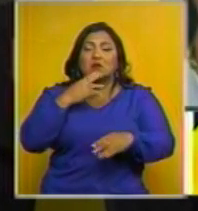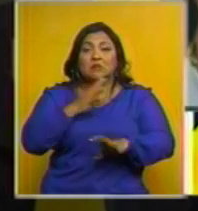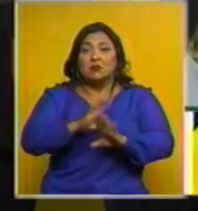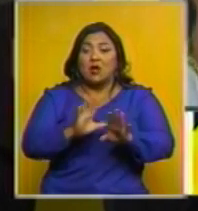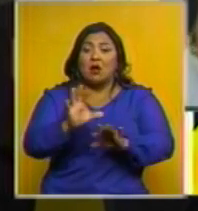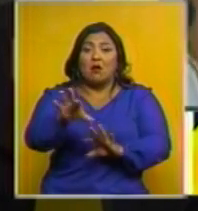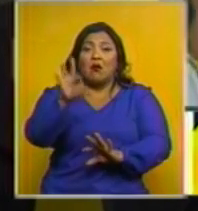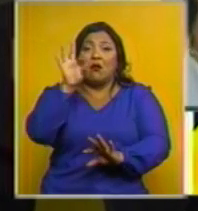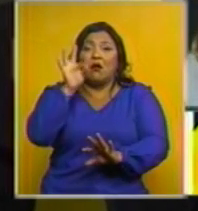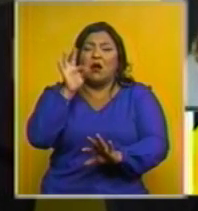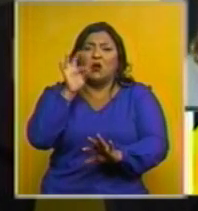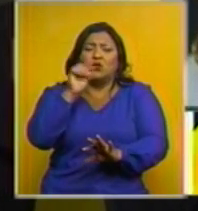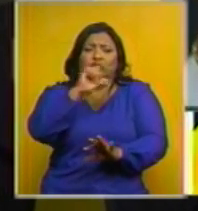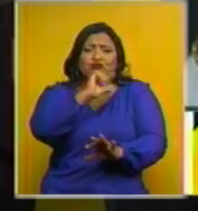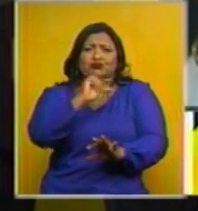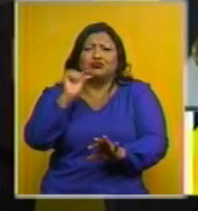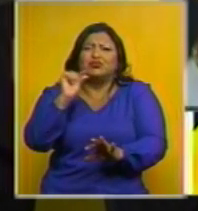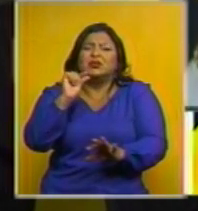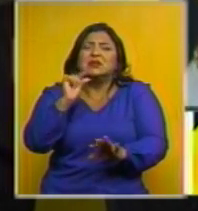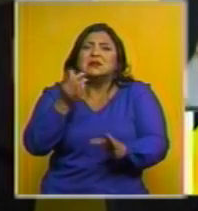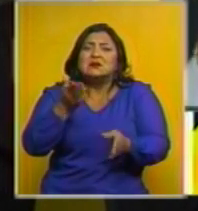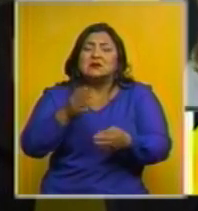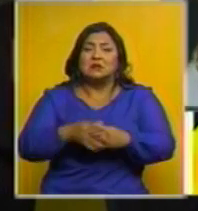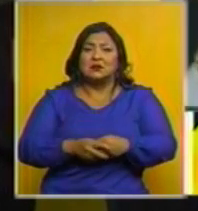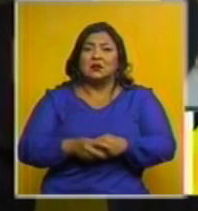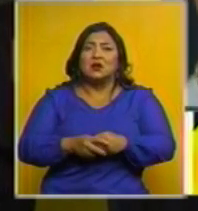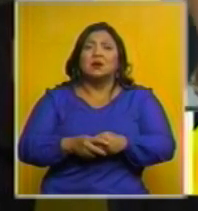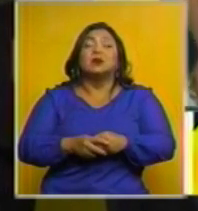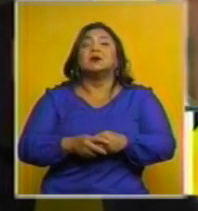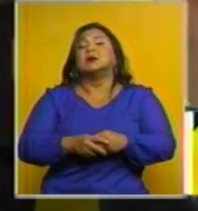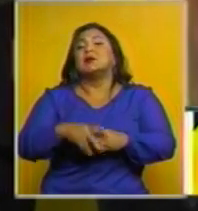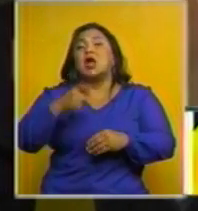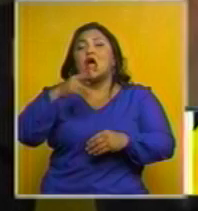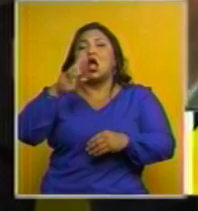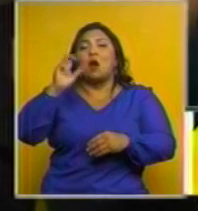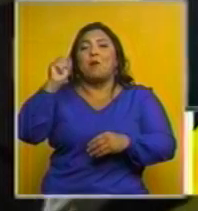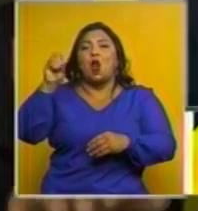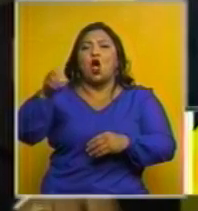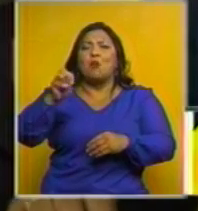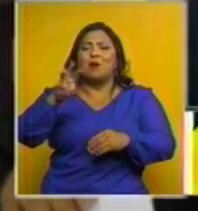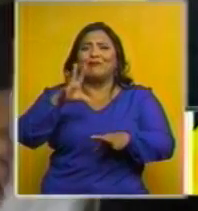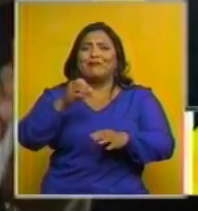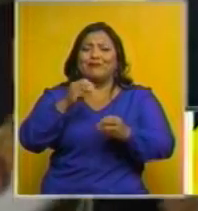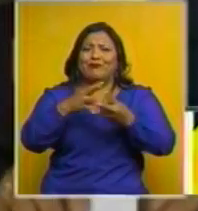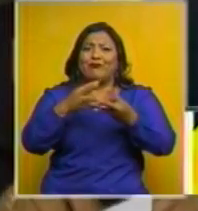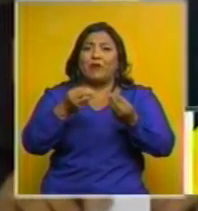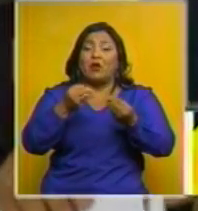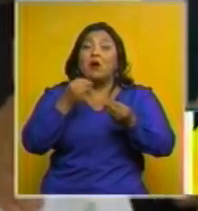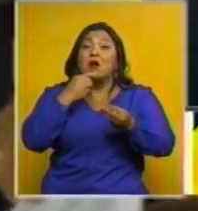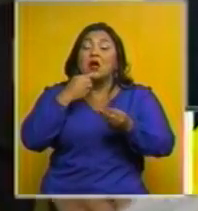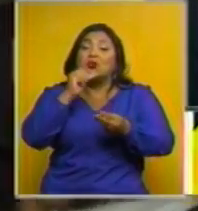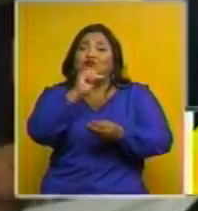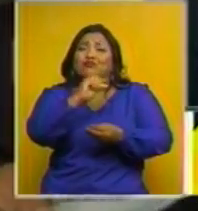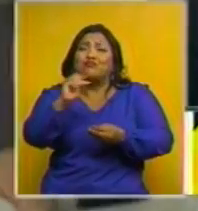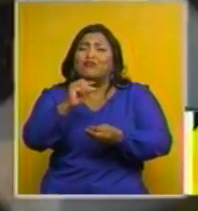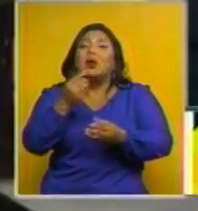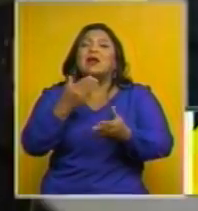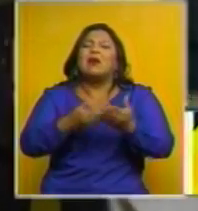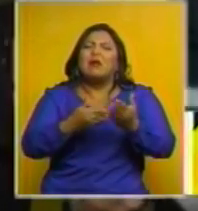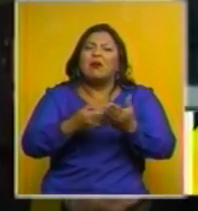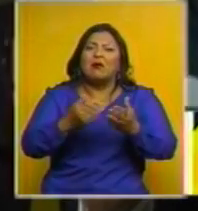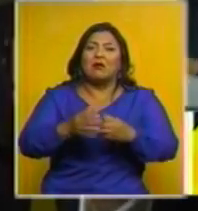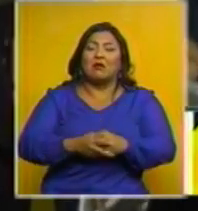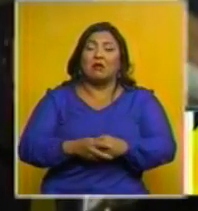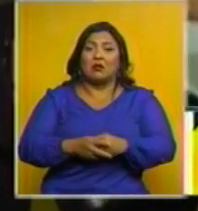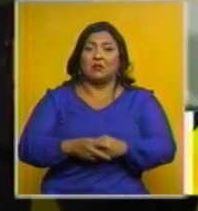una esquirla de plomo deformado. Esta esquirla de plomo deformado